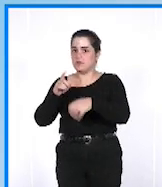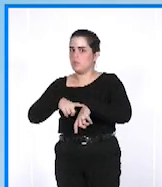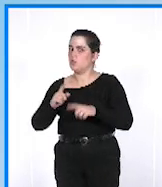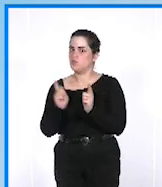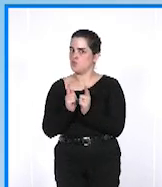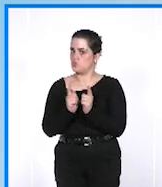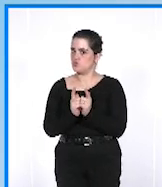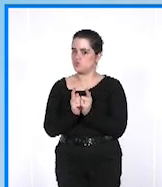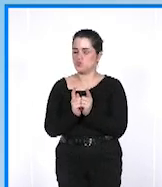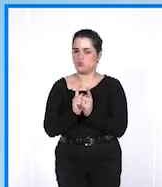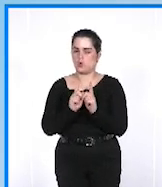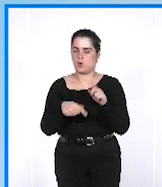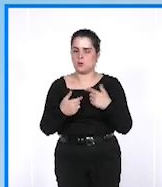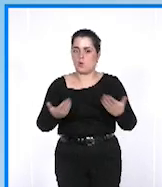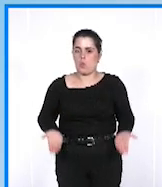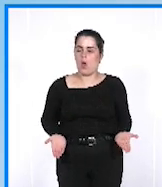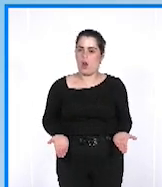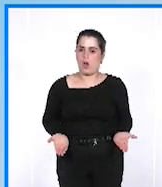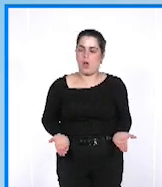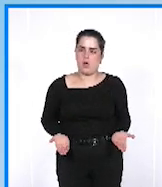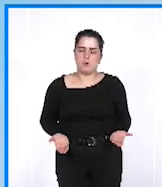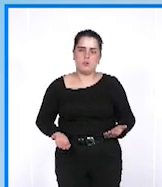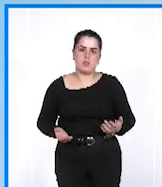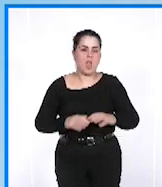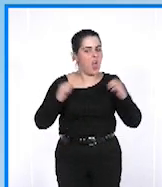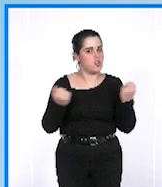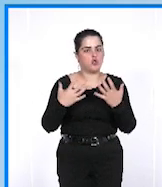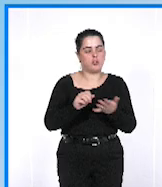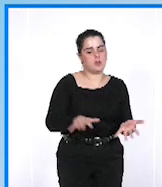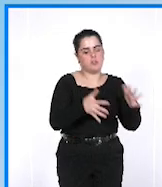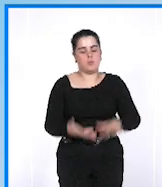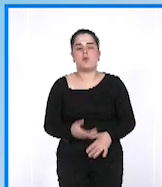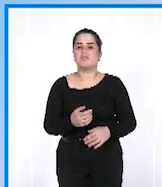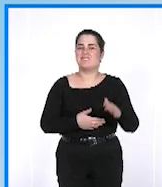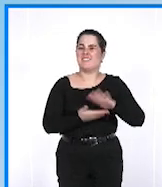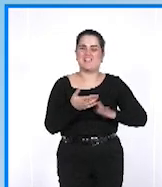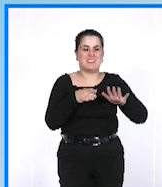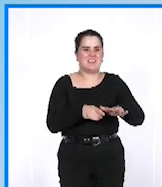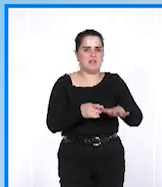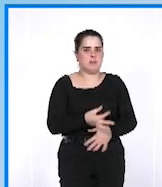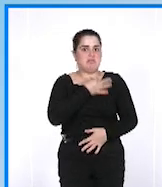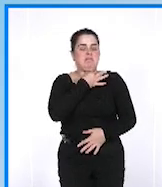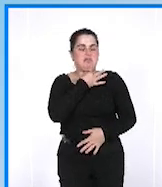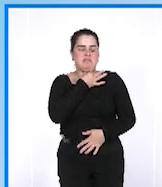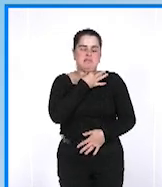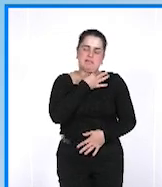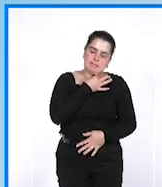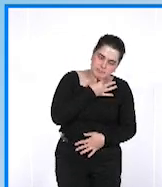tiempo para para desarrollar todas estas acciones no y que 6 meses es poco tiempo para para